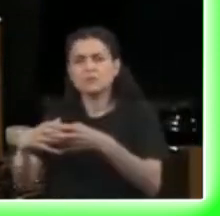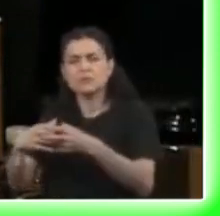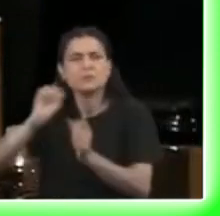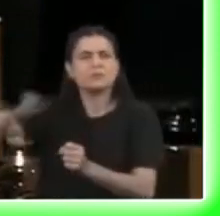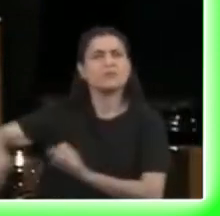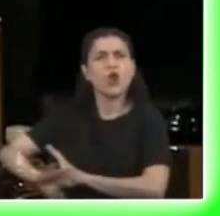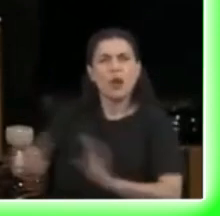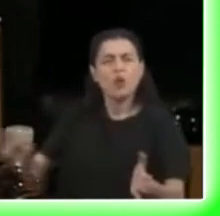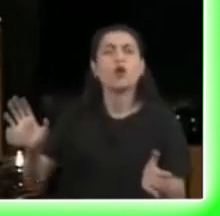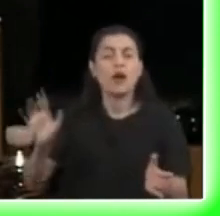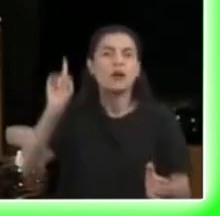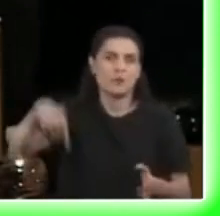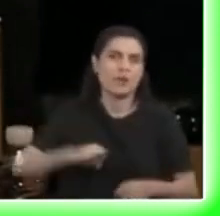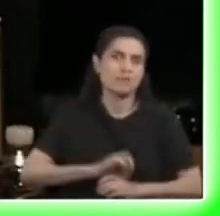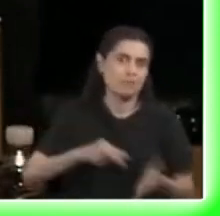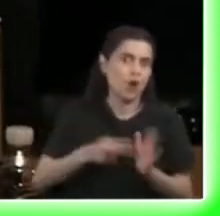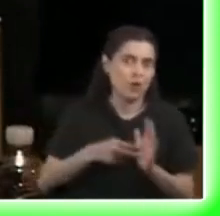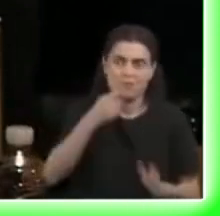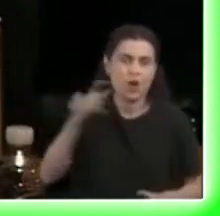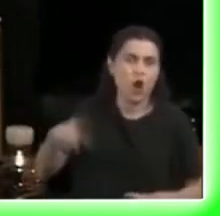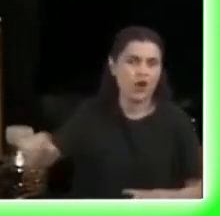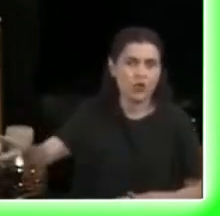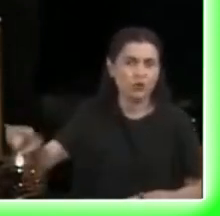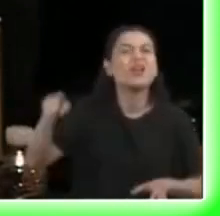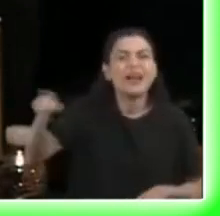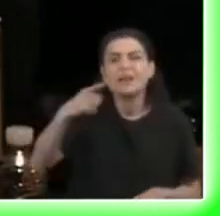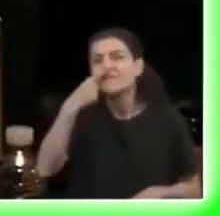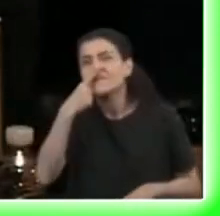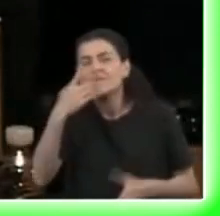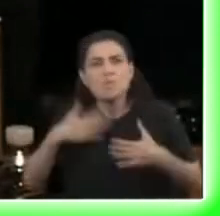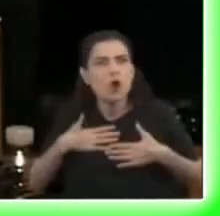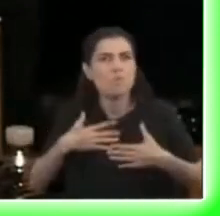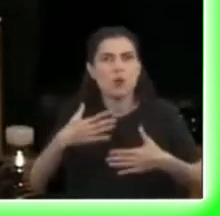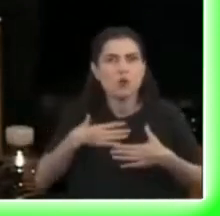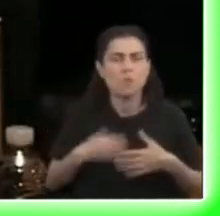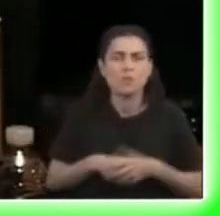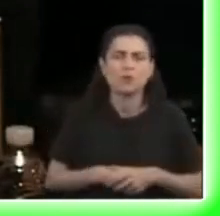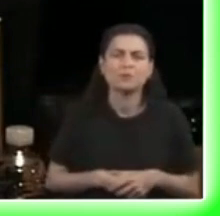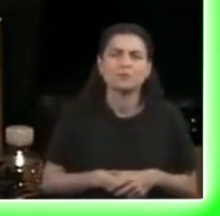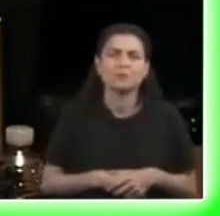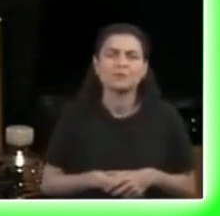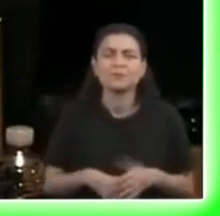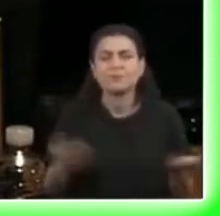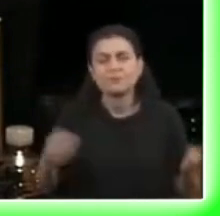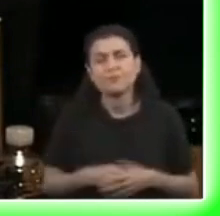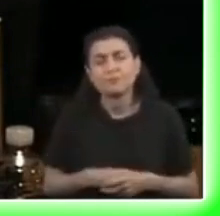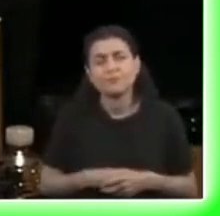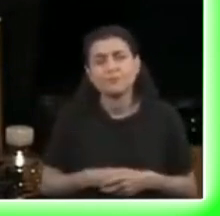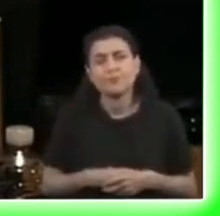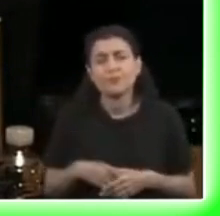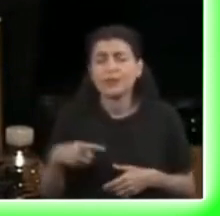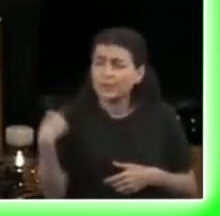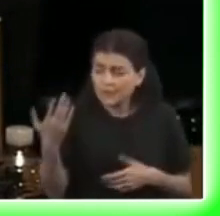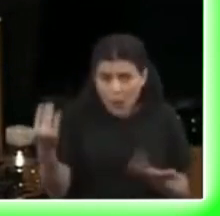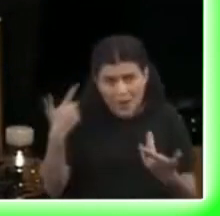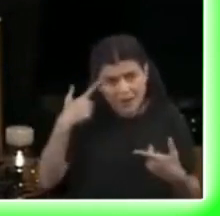económico y no les importa cargarse a la gente en el camino. Bueno, ¿saben qué? Vengan. Nosotros